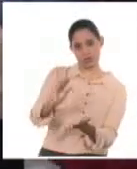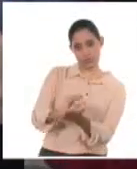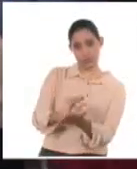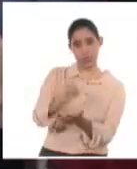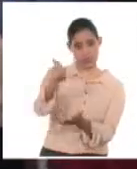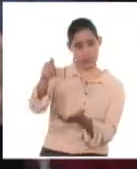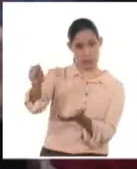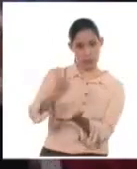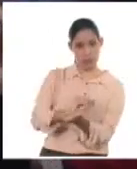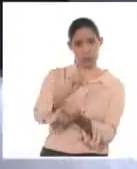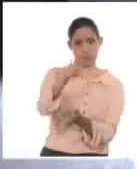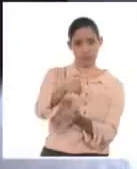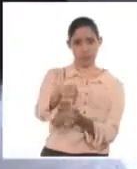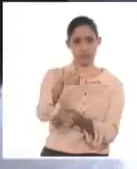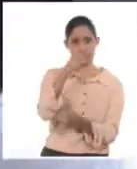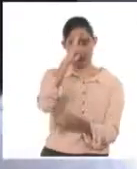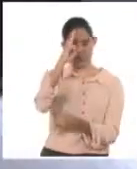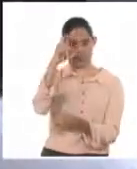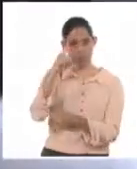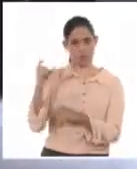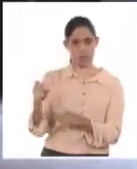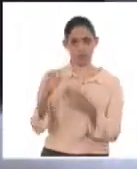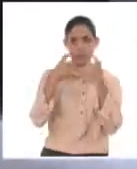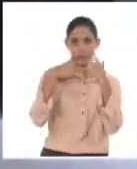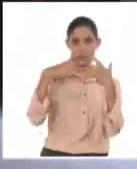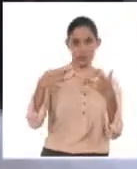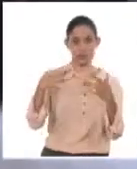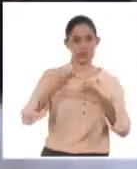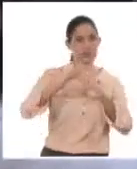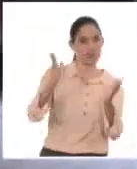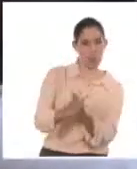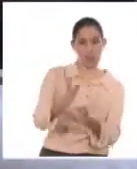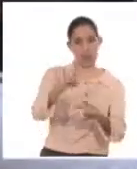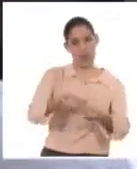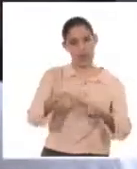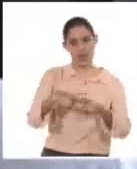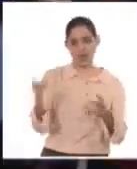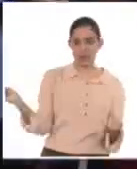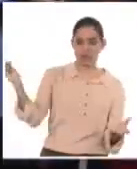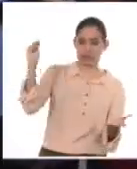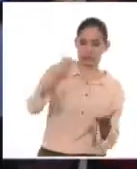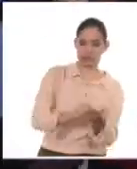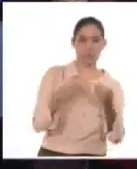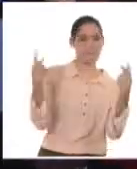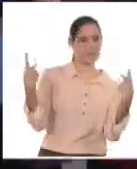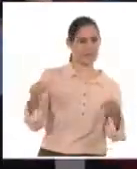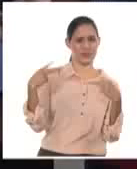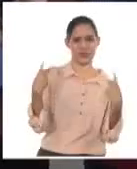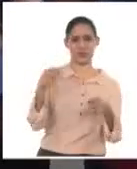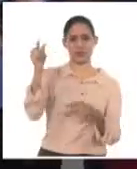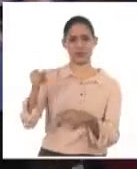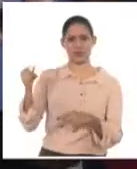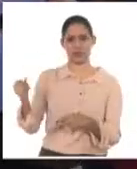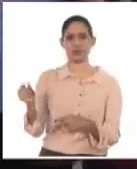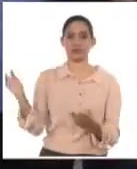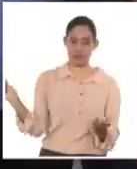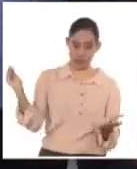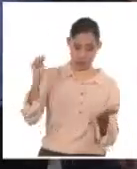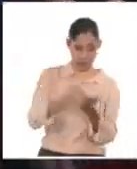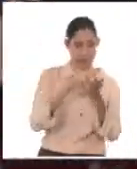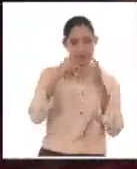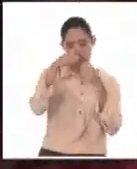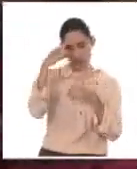aquí como en toda La Habana, se han reincorporado muchos profesionales de la salud. Y se han ido recuperando enfermeros. La mayor que